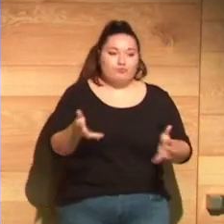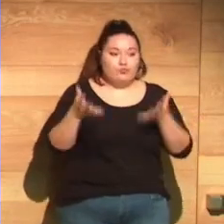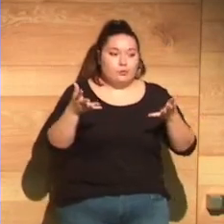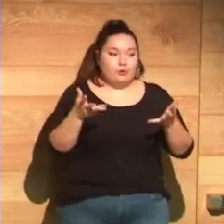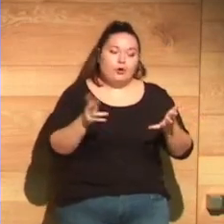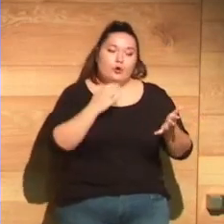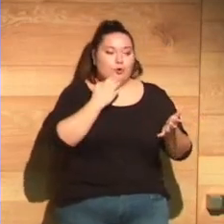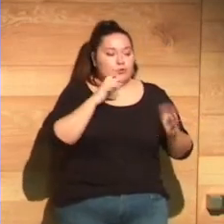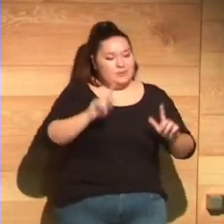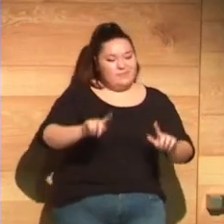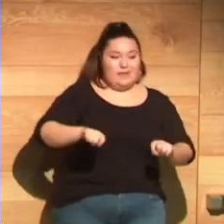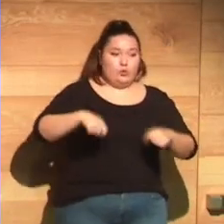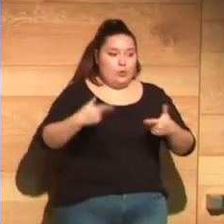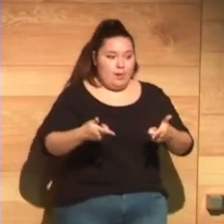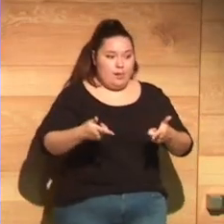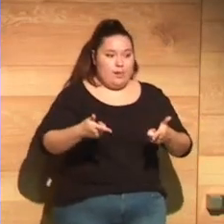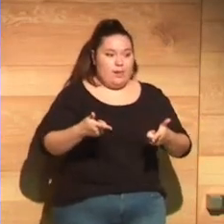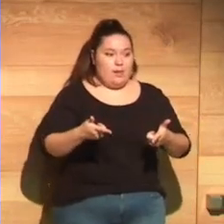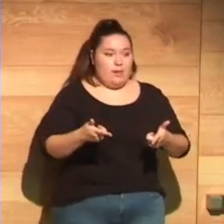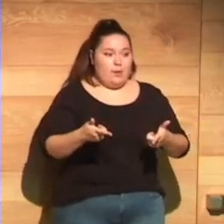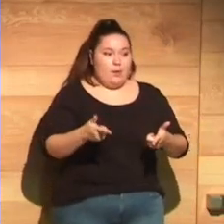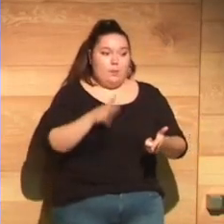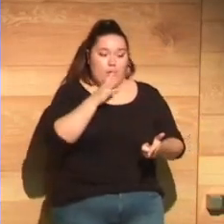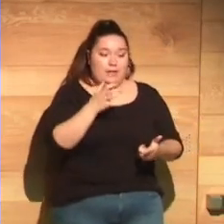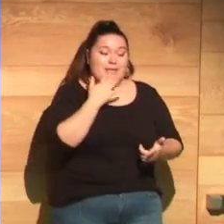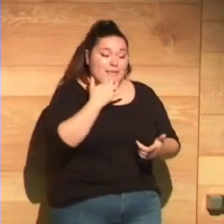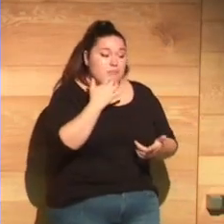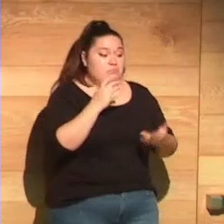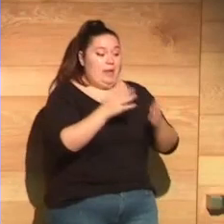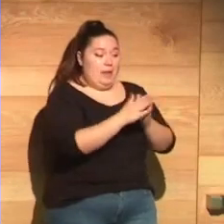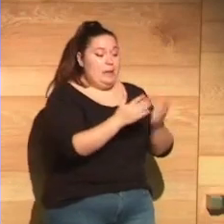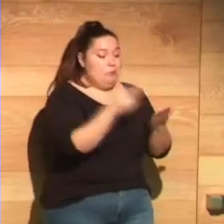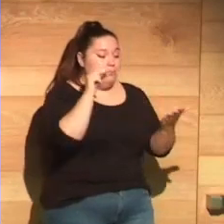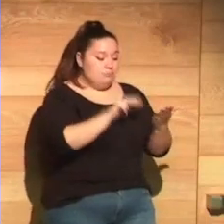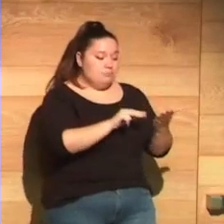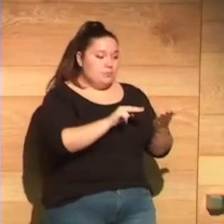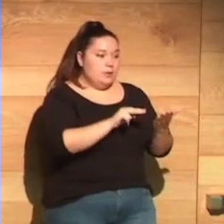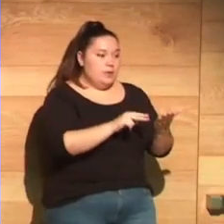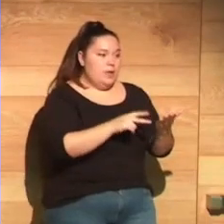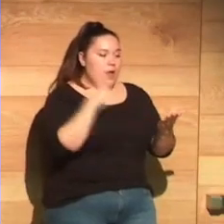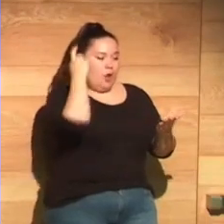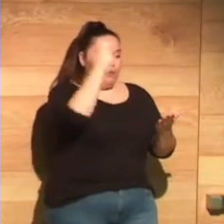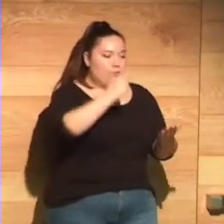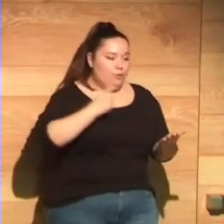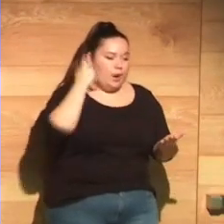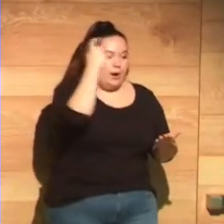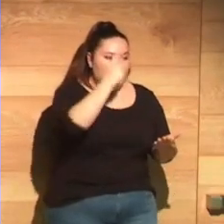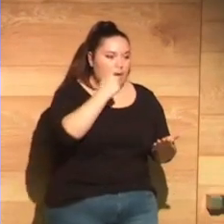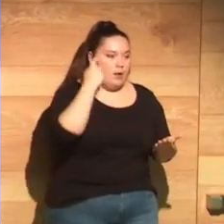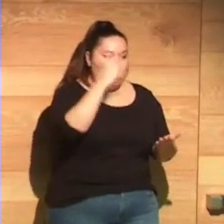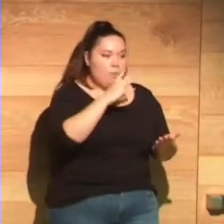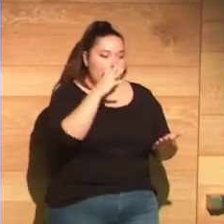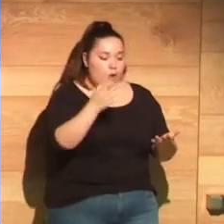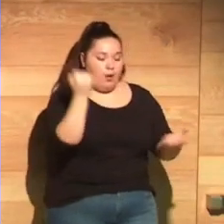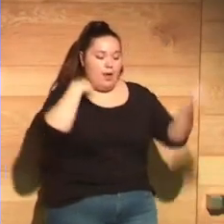divertidísima y hacía la comedia la hacía de una forma como muy natural. No era natural porque si os